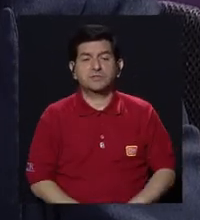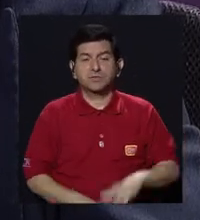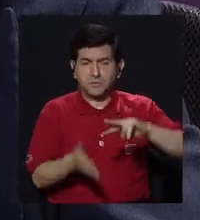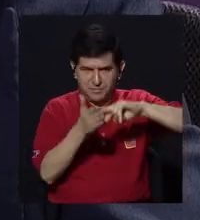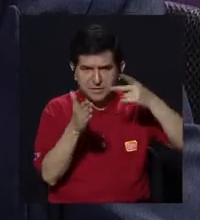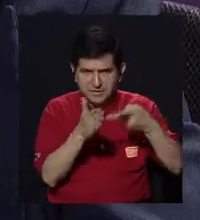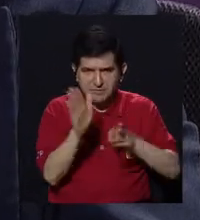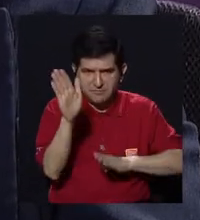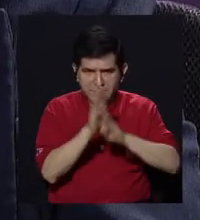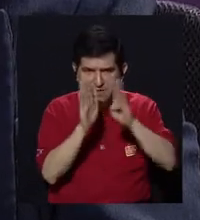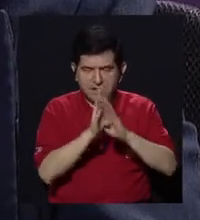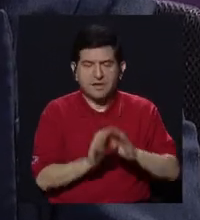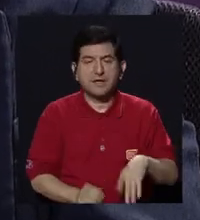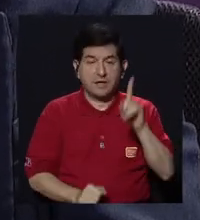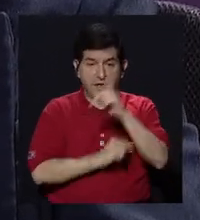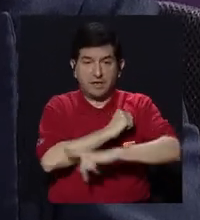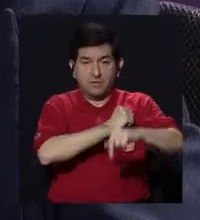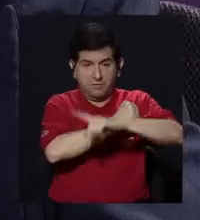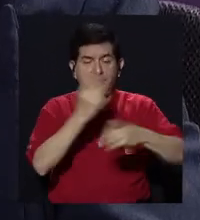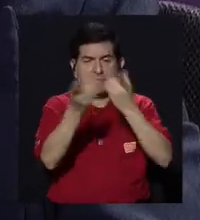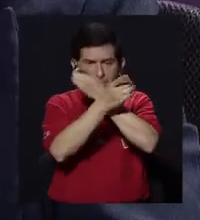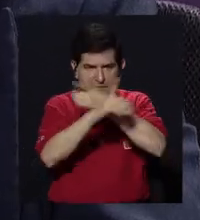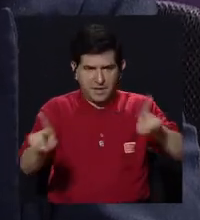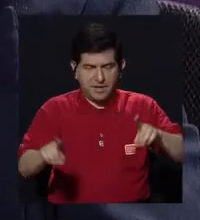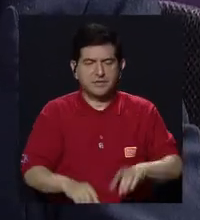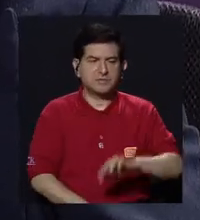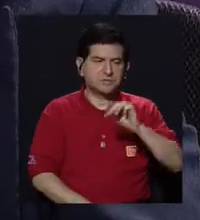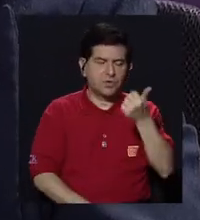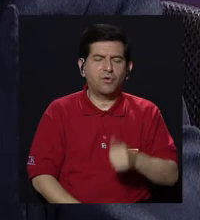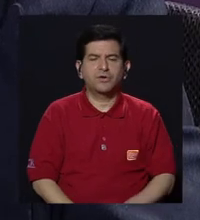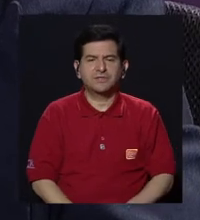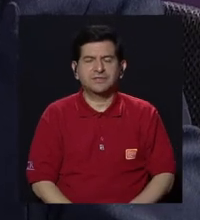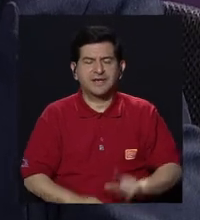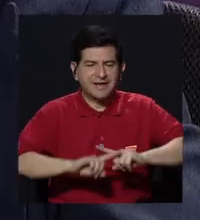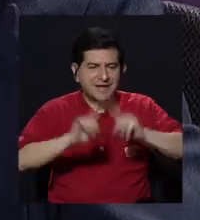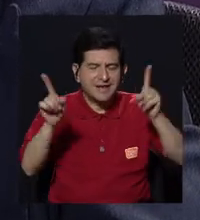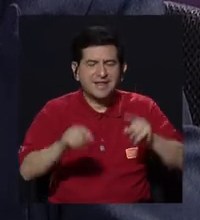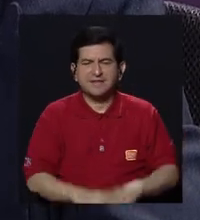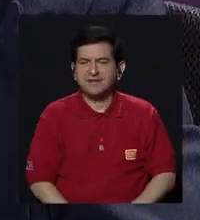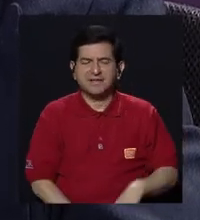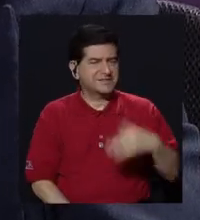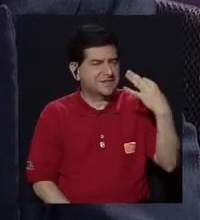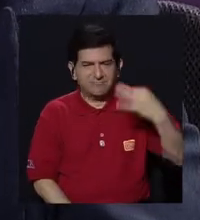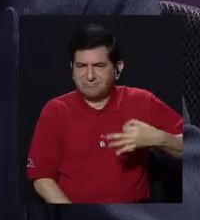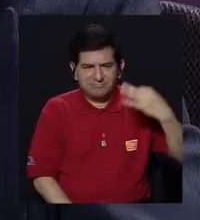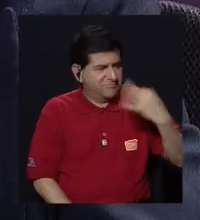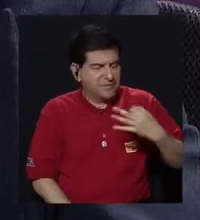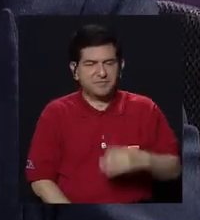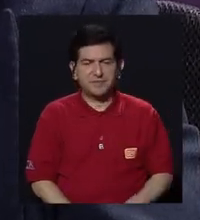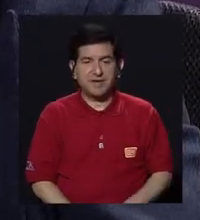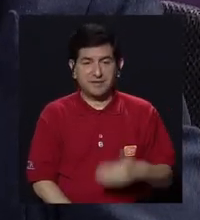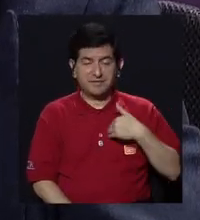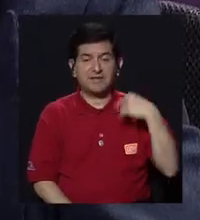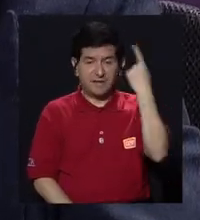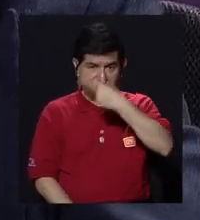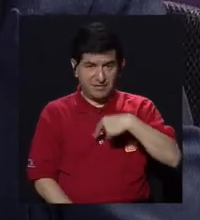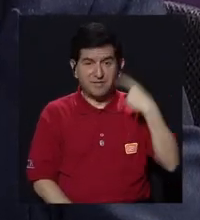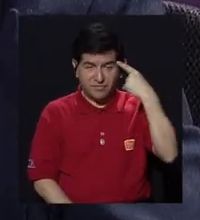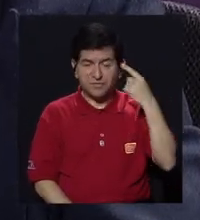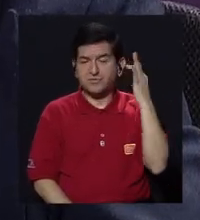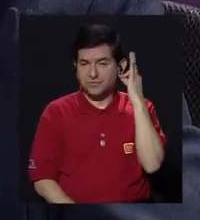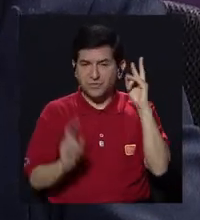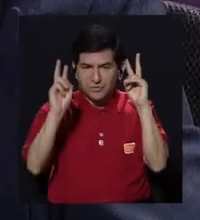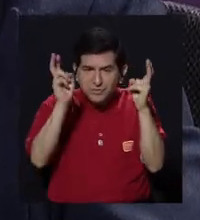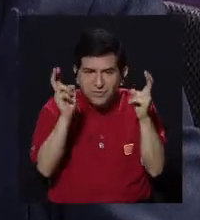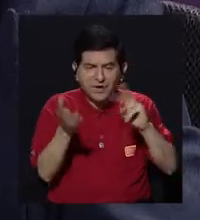este desarrollo y para un país democrático. Otras brechas es la brecha de la informalidad. Hoy la informalidad tiene rostro de